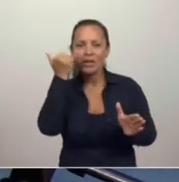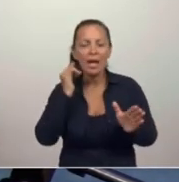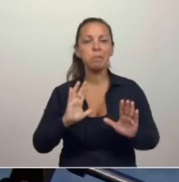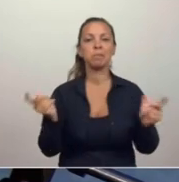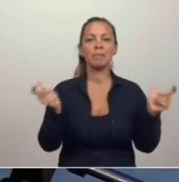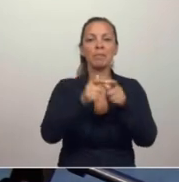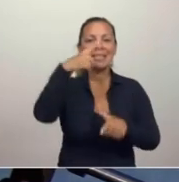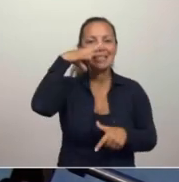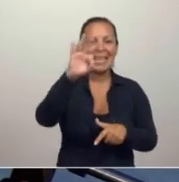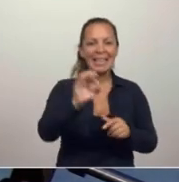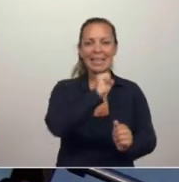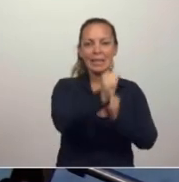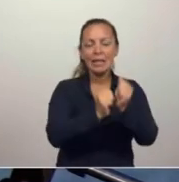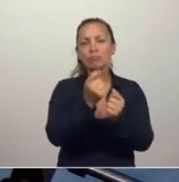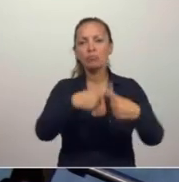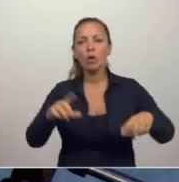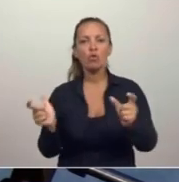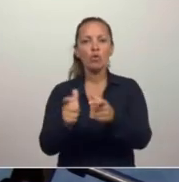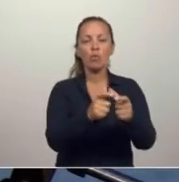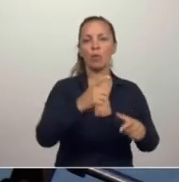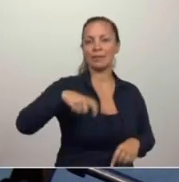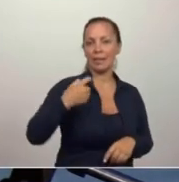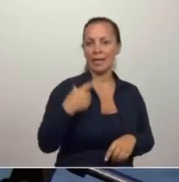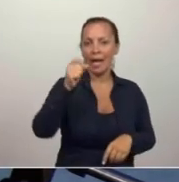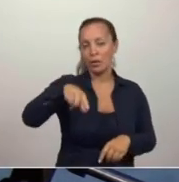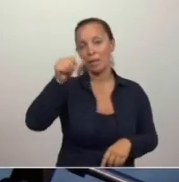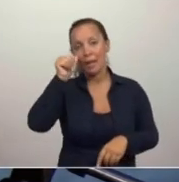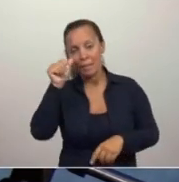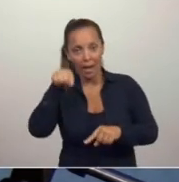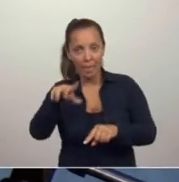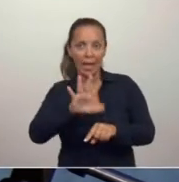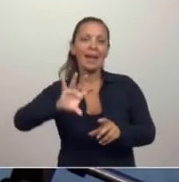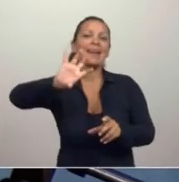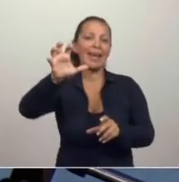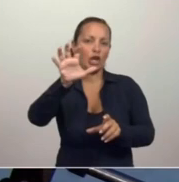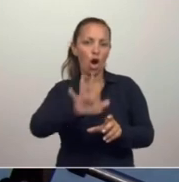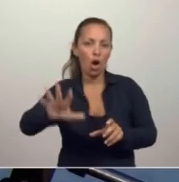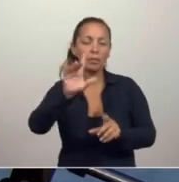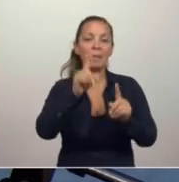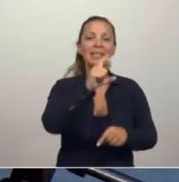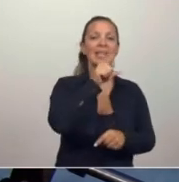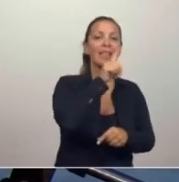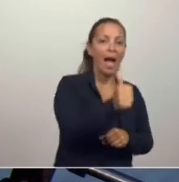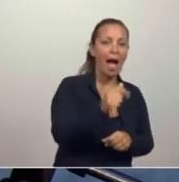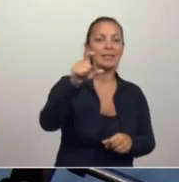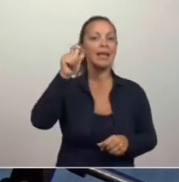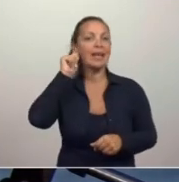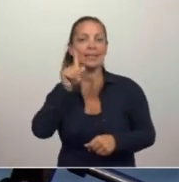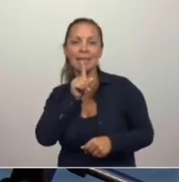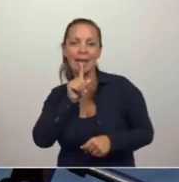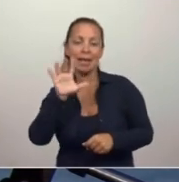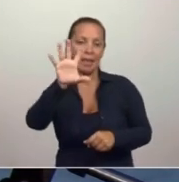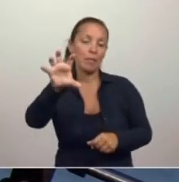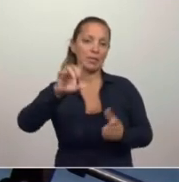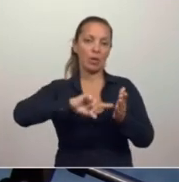de 70 organizaciones sindicales acá en mar del plata de la región pero también las doce tta las cgt de toda la